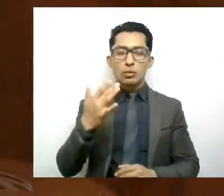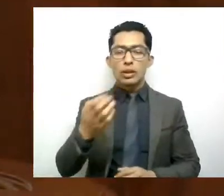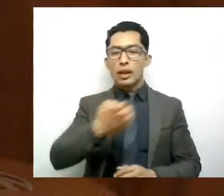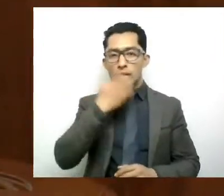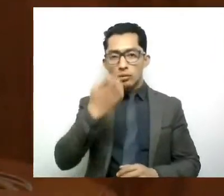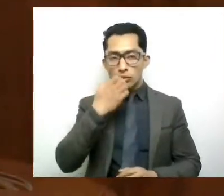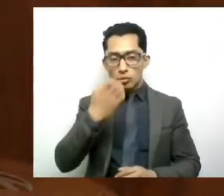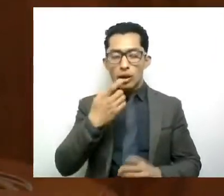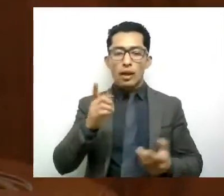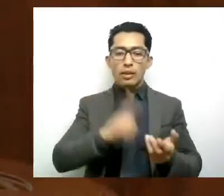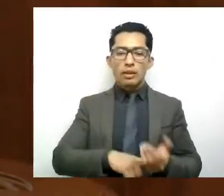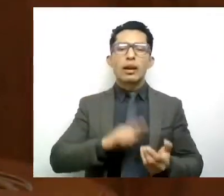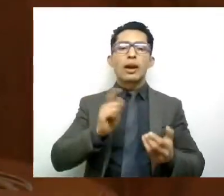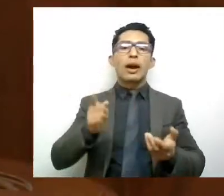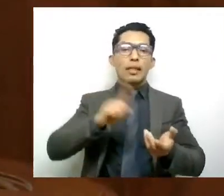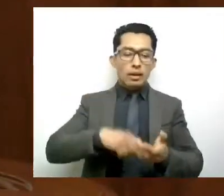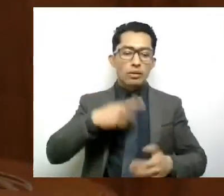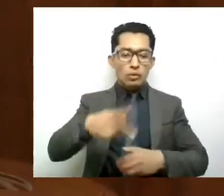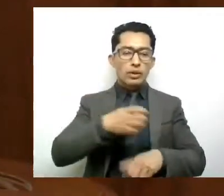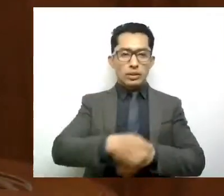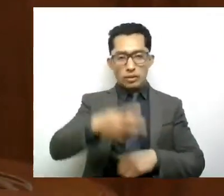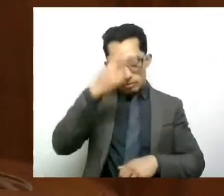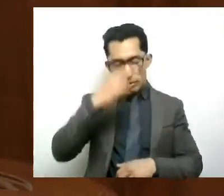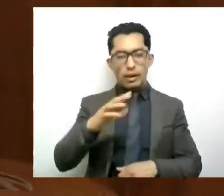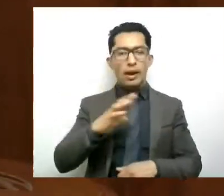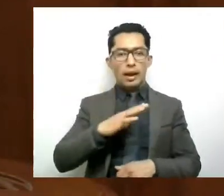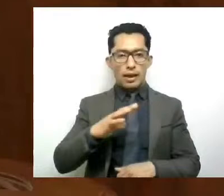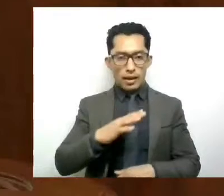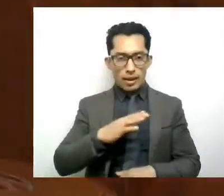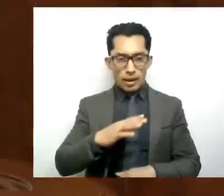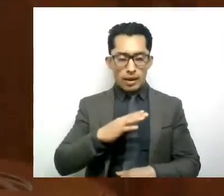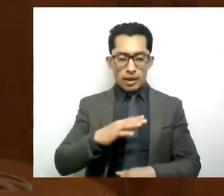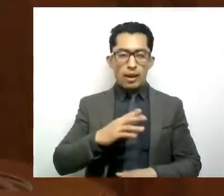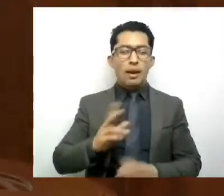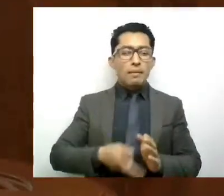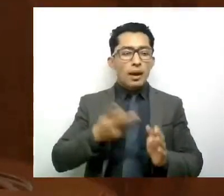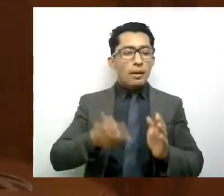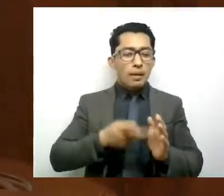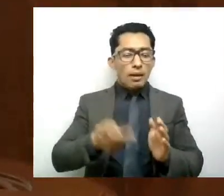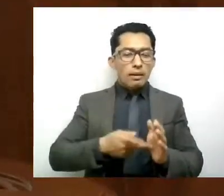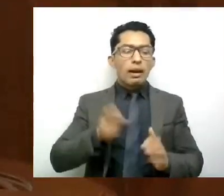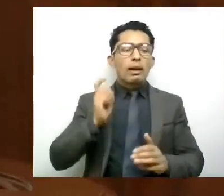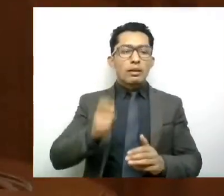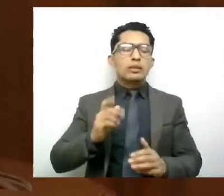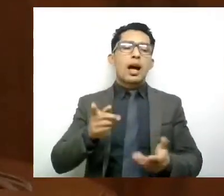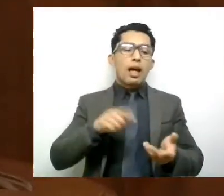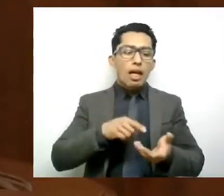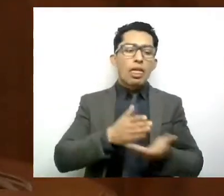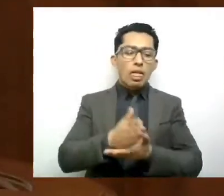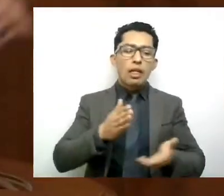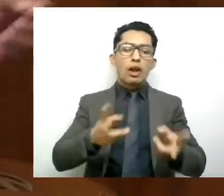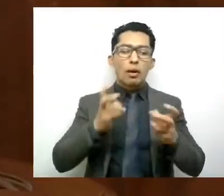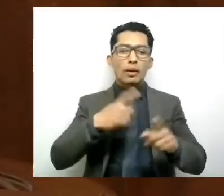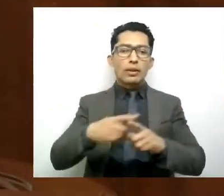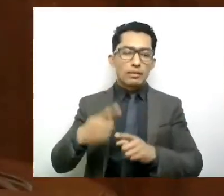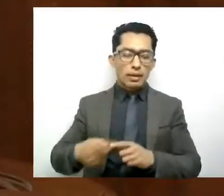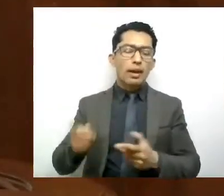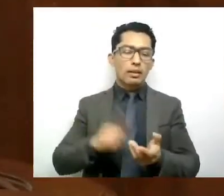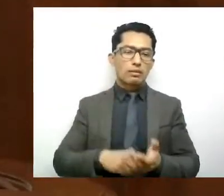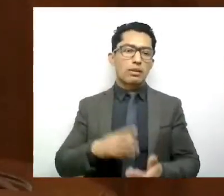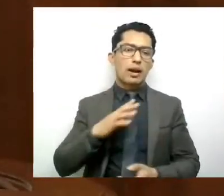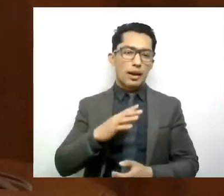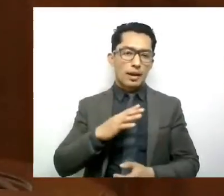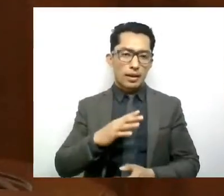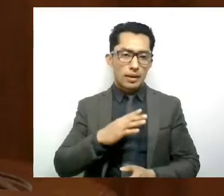son del Estado de México y en más de una ocasión fueron robadas y vandalizadas, como en la